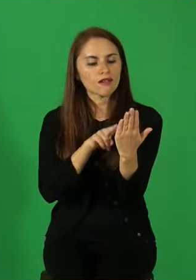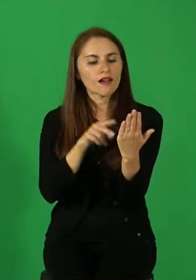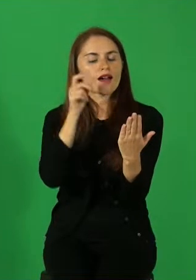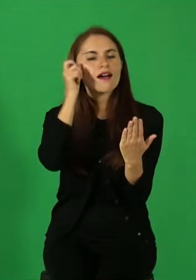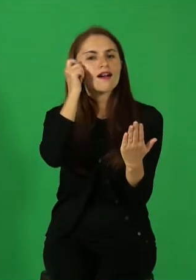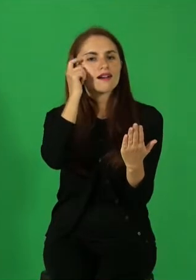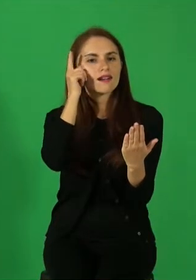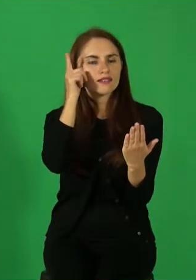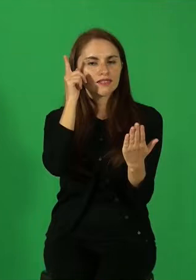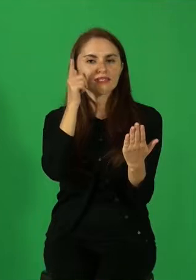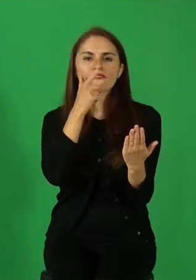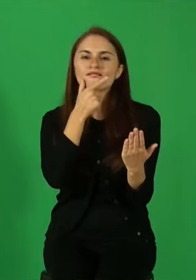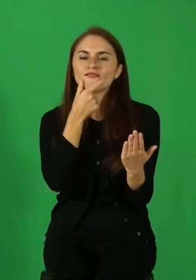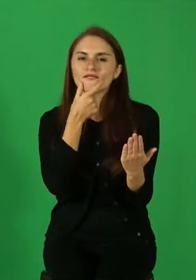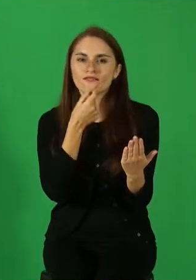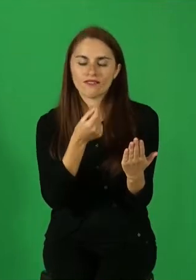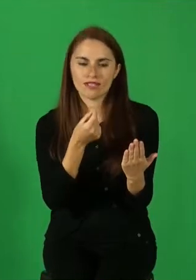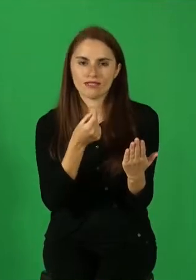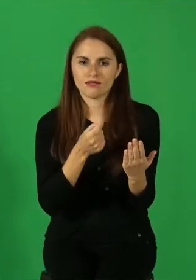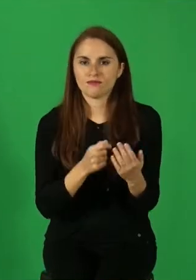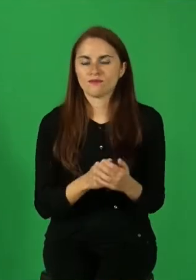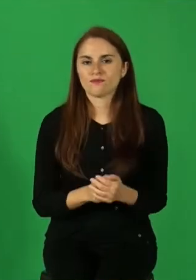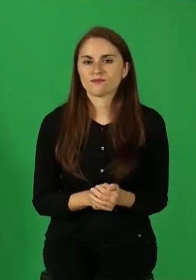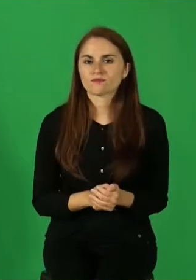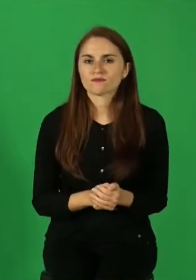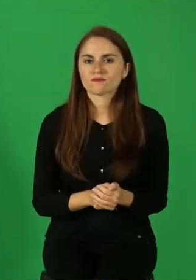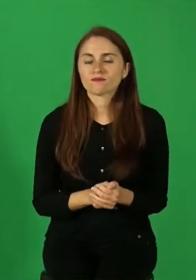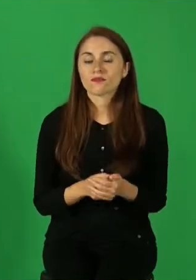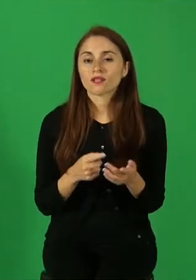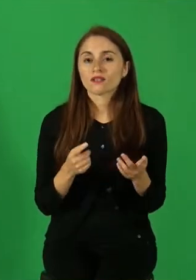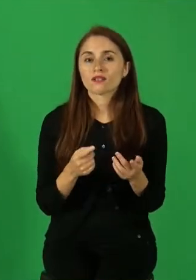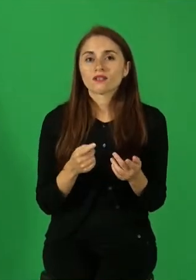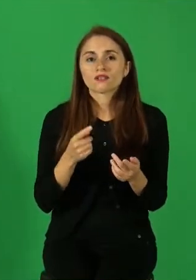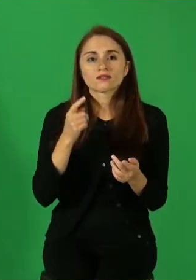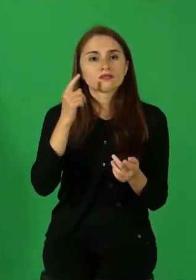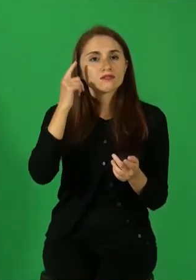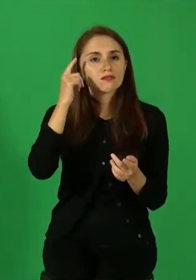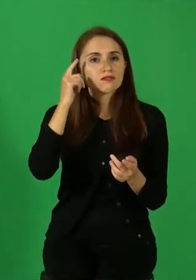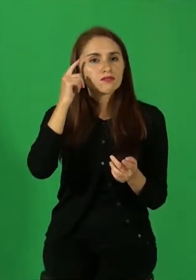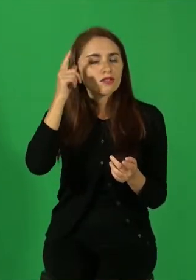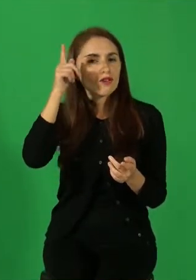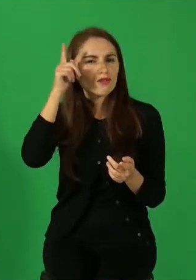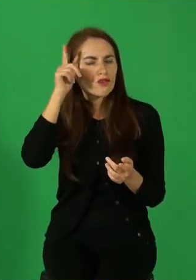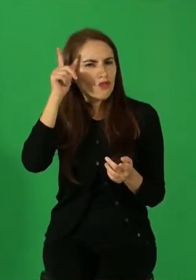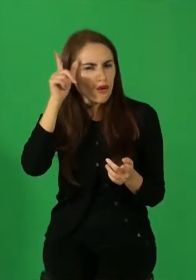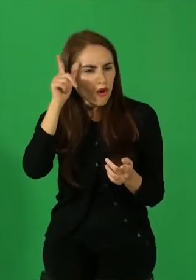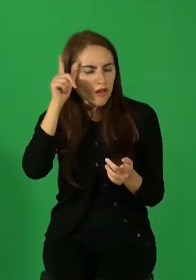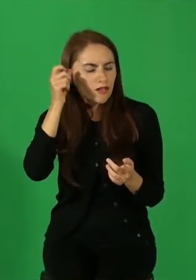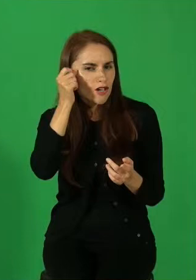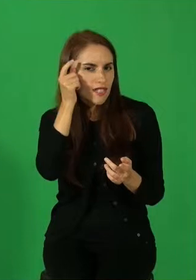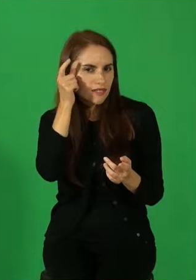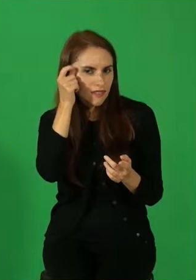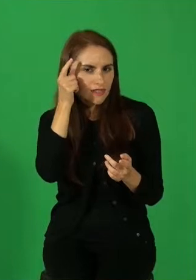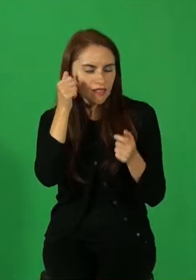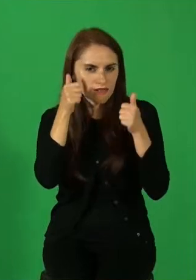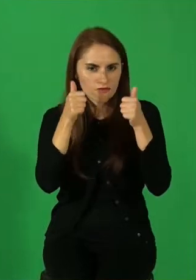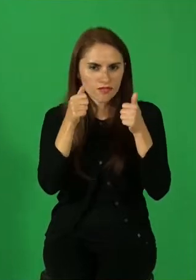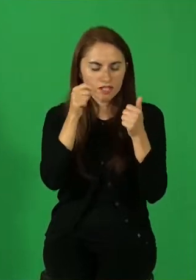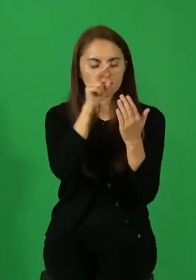estructura o un sentido lógico, que esas ideas que se plantean al inicio, ¿no es cierto?, se